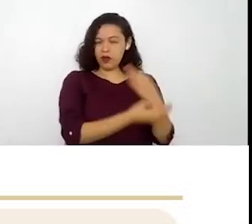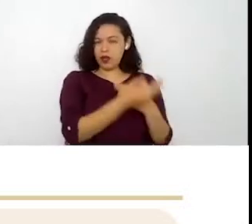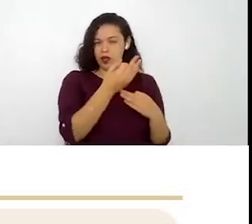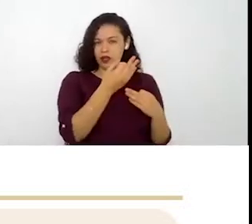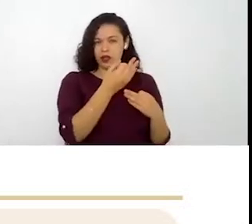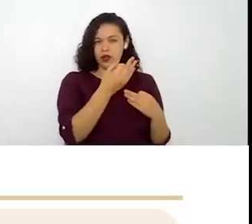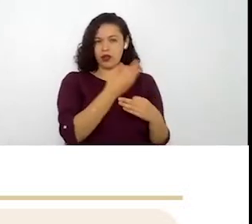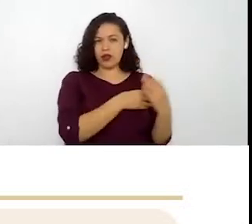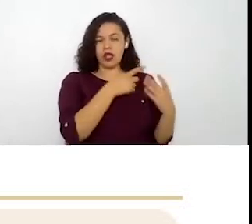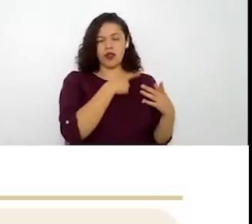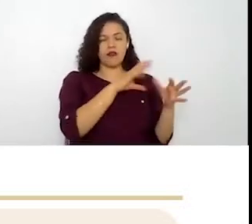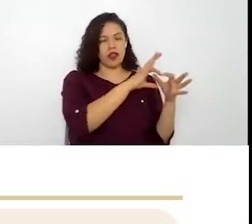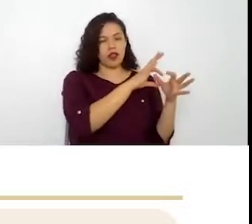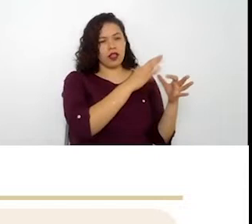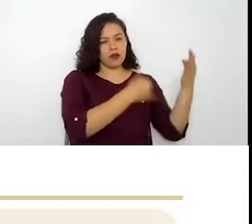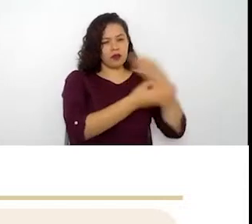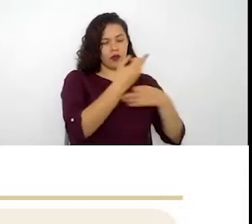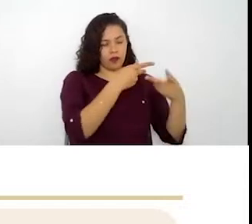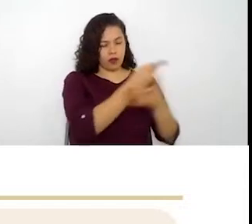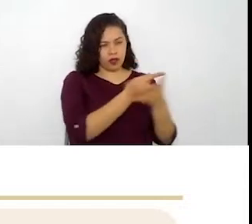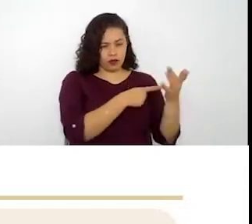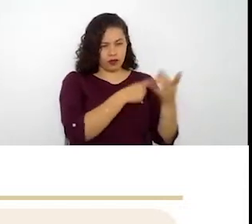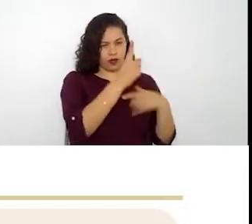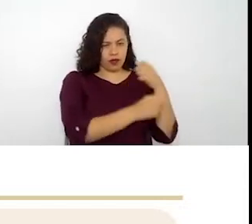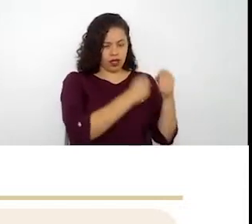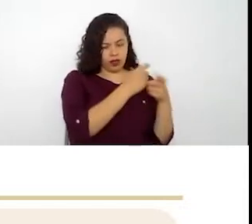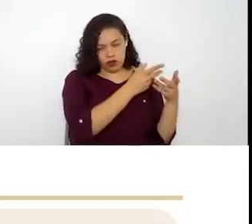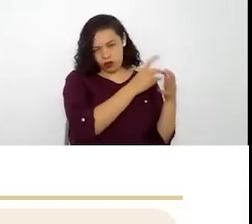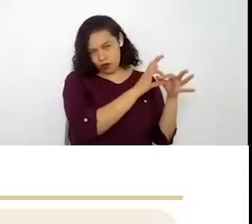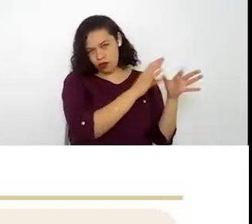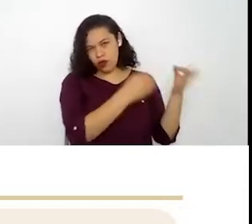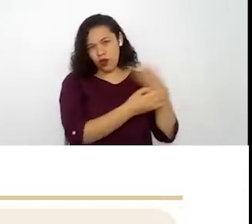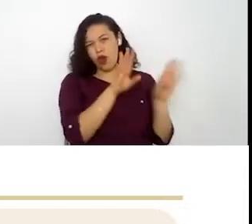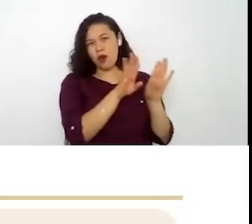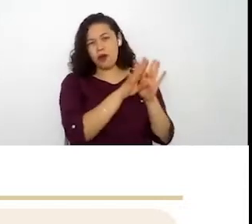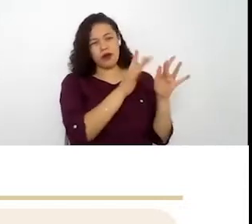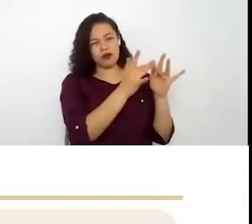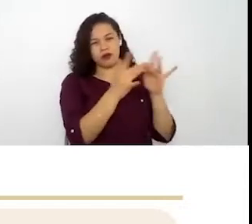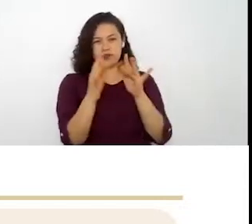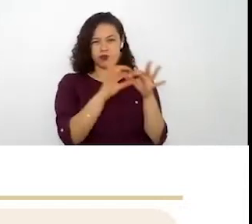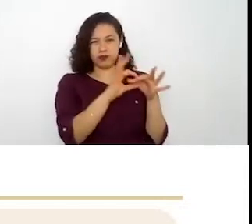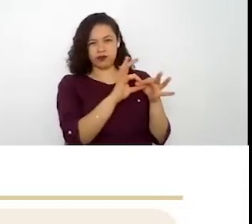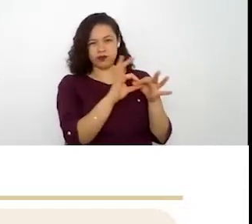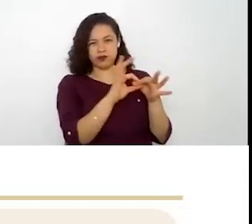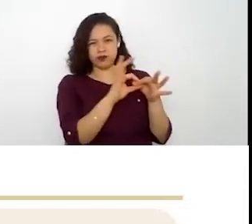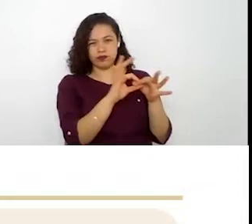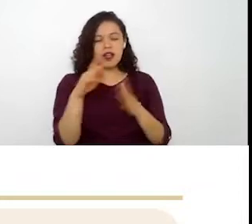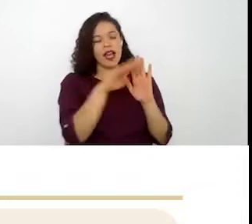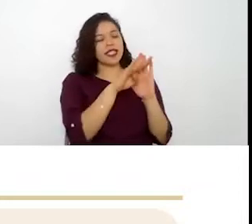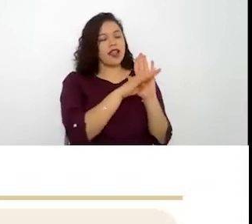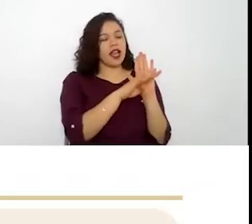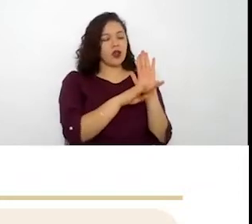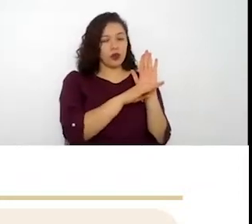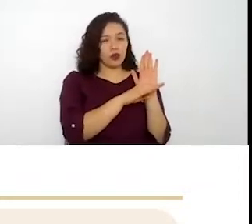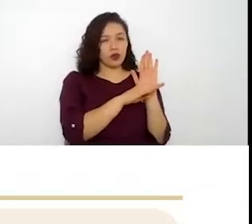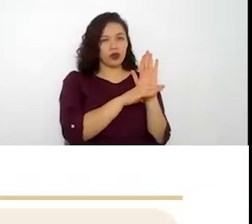que está transversalizado todo nuestro programa de trabajo anual por los estatutos lo que es en